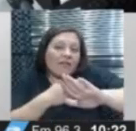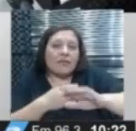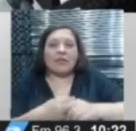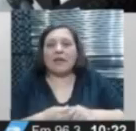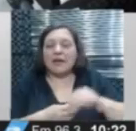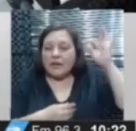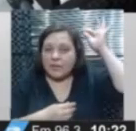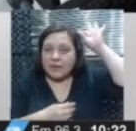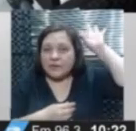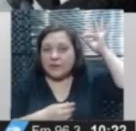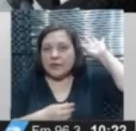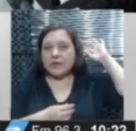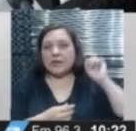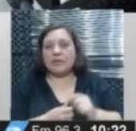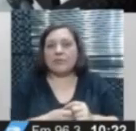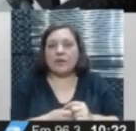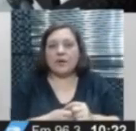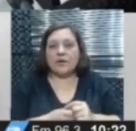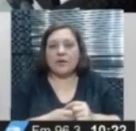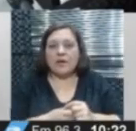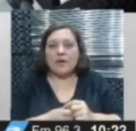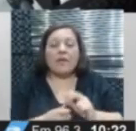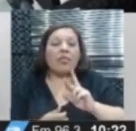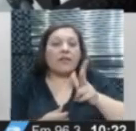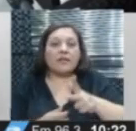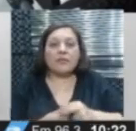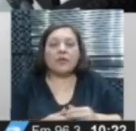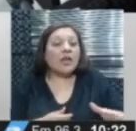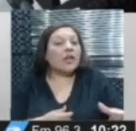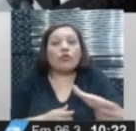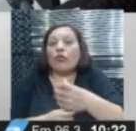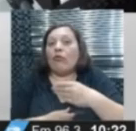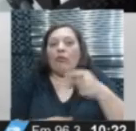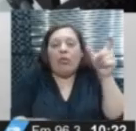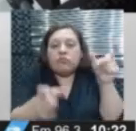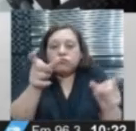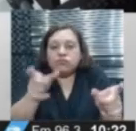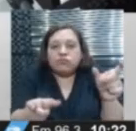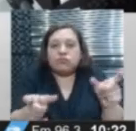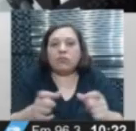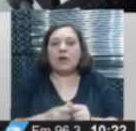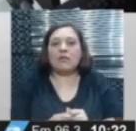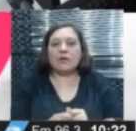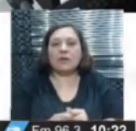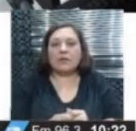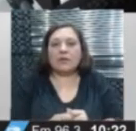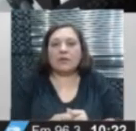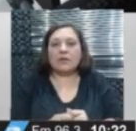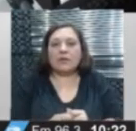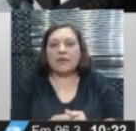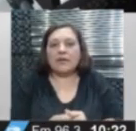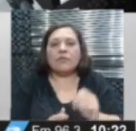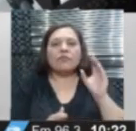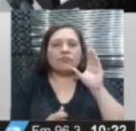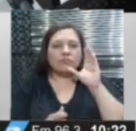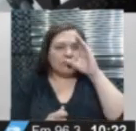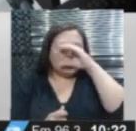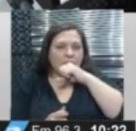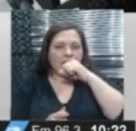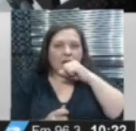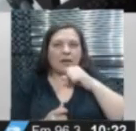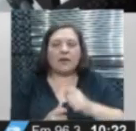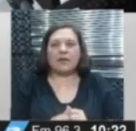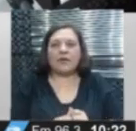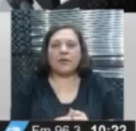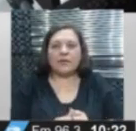garvey eh nuestro principal referente no importa Dónde estés si eres negro